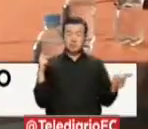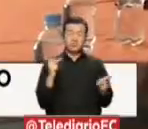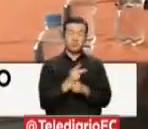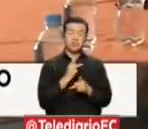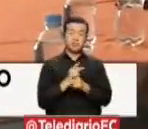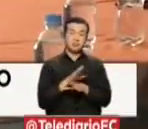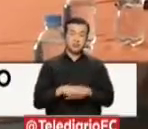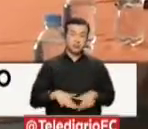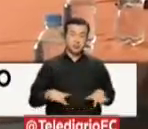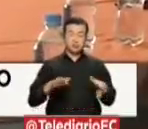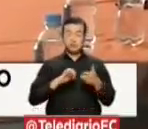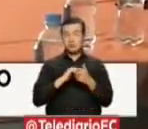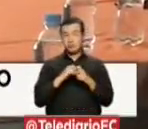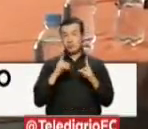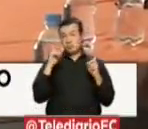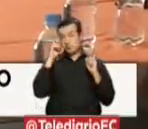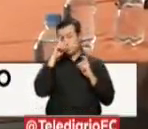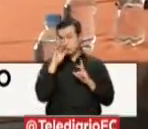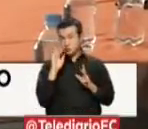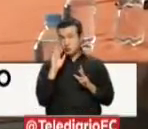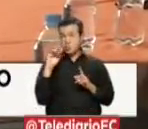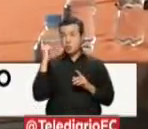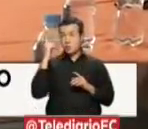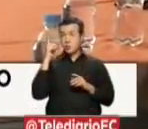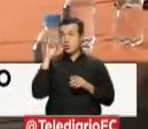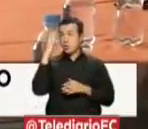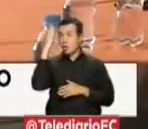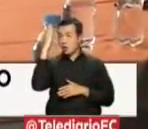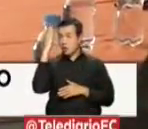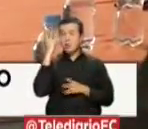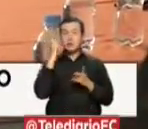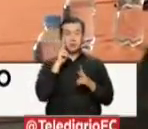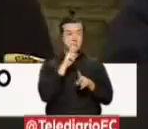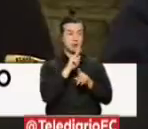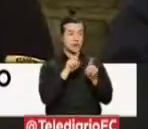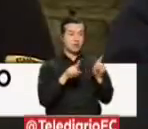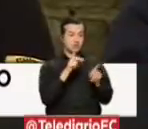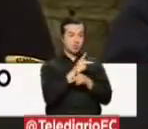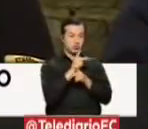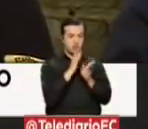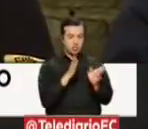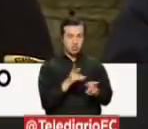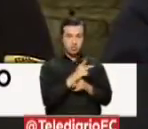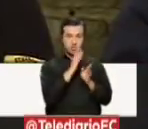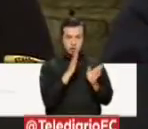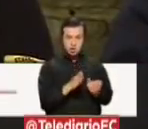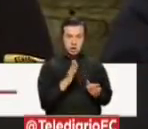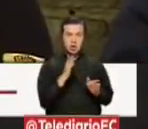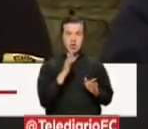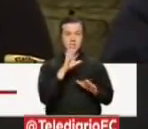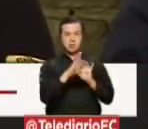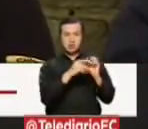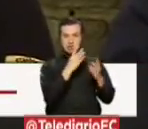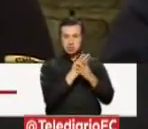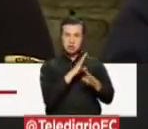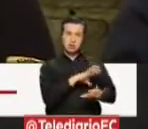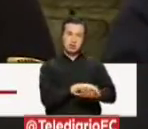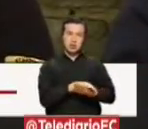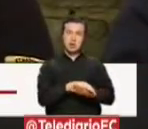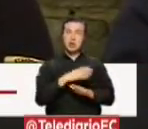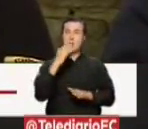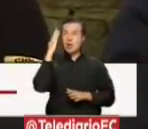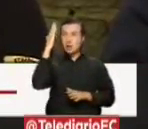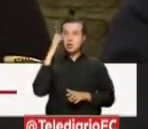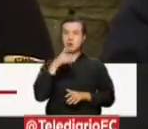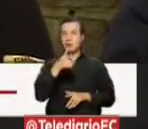profundizado con varios escándalos, no solo del burgomaestre, sino de varios concejales. Concejales detenidos con grillete, borracheras del alcalde y